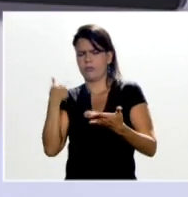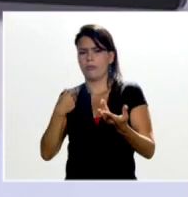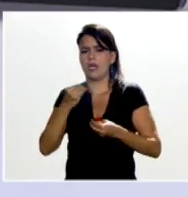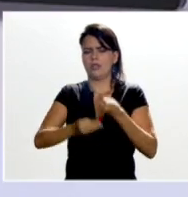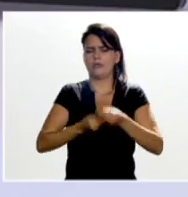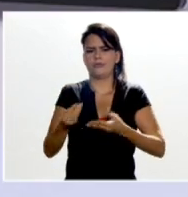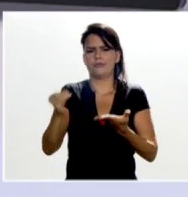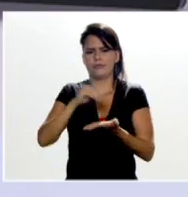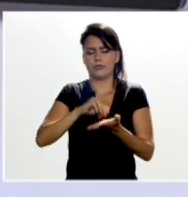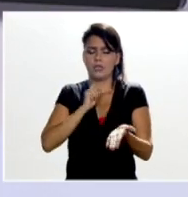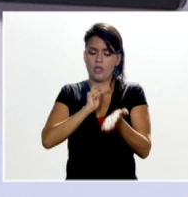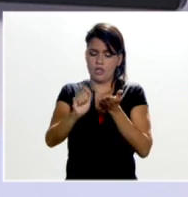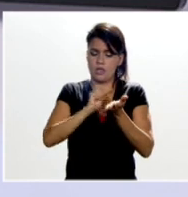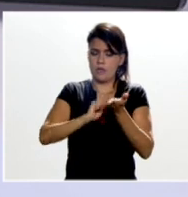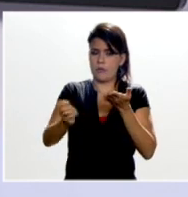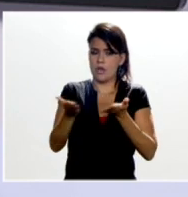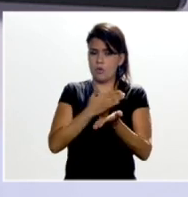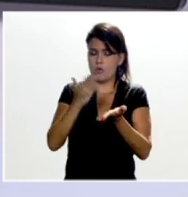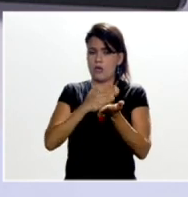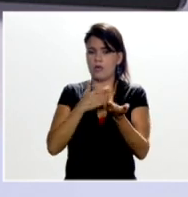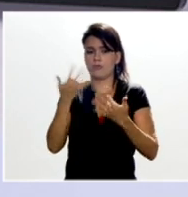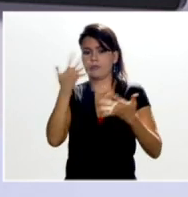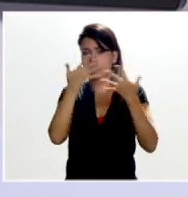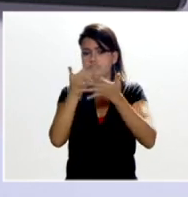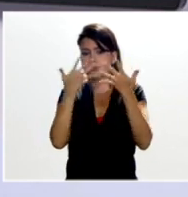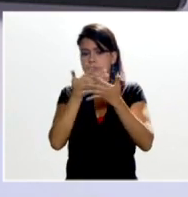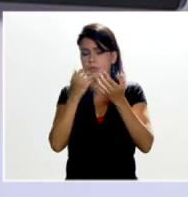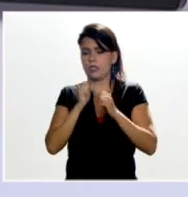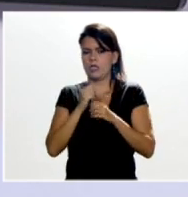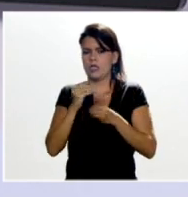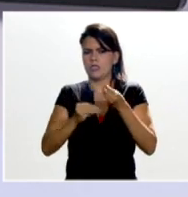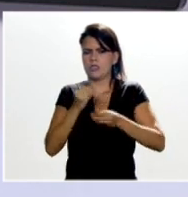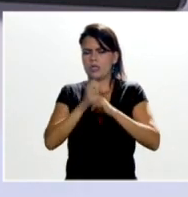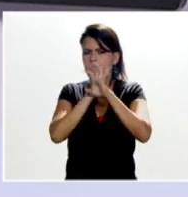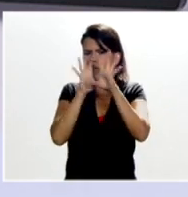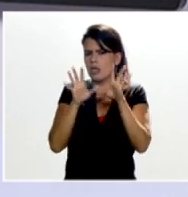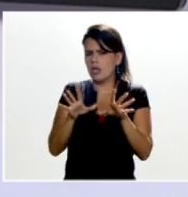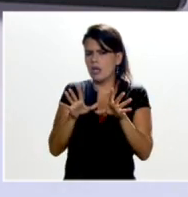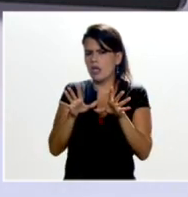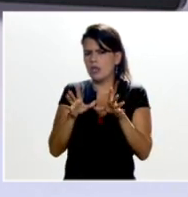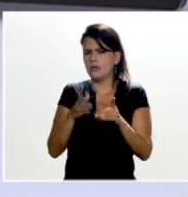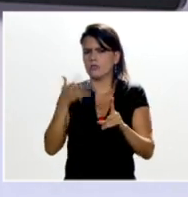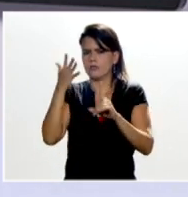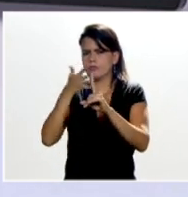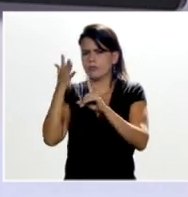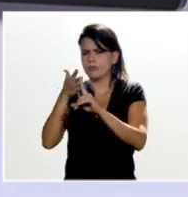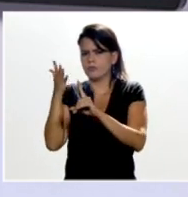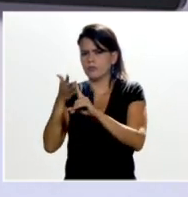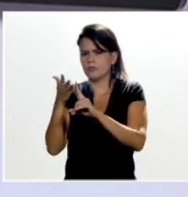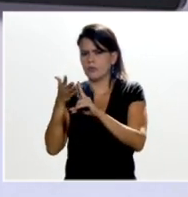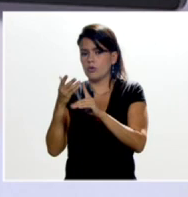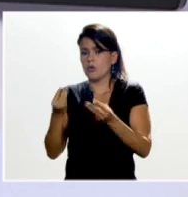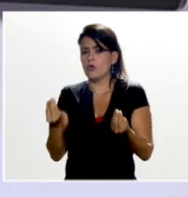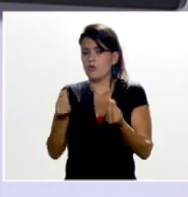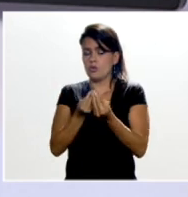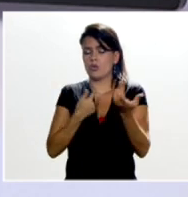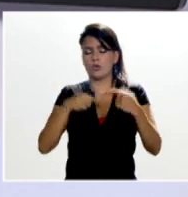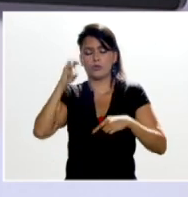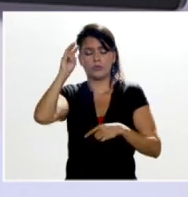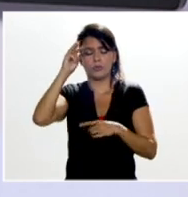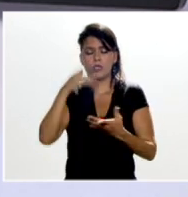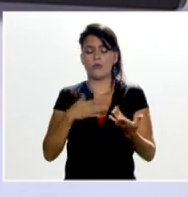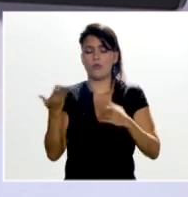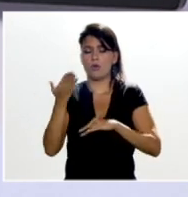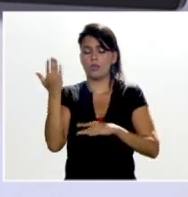retomar, anotar en el cuaderno las dudas y clarificar en las asesorías pedagógicas. Importante que asistan a los